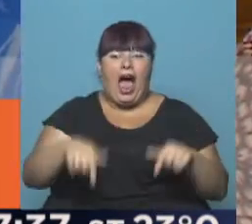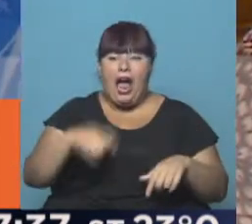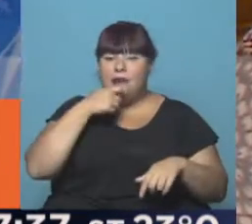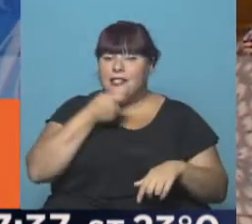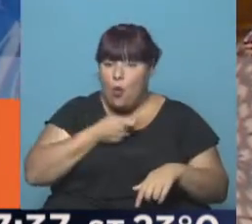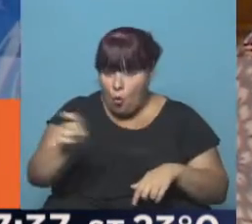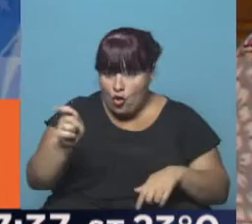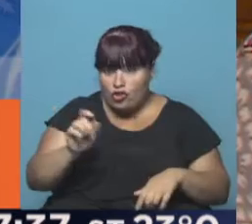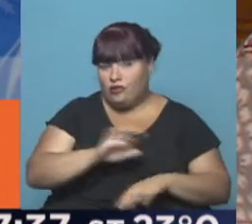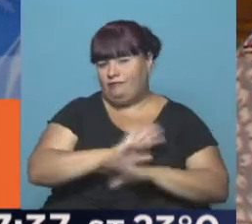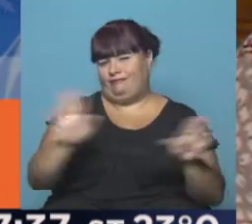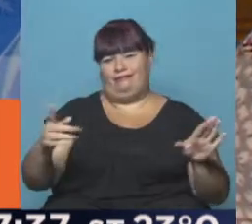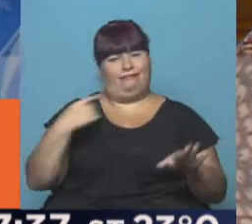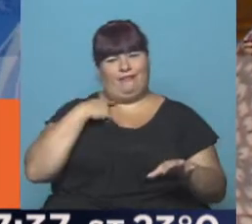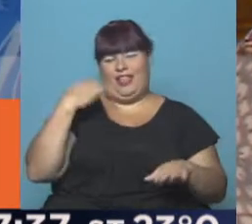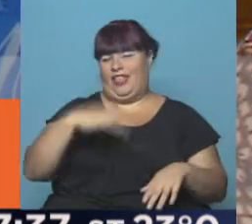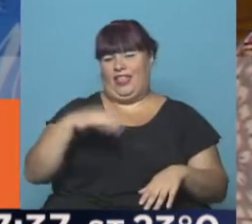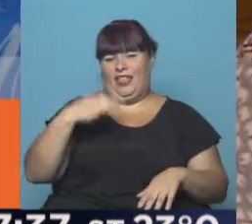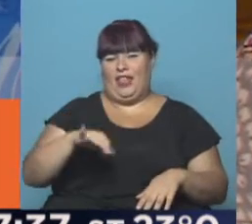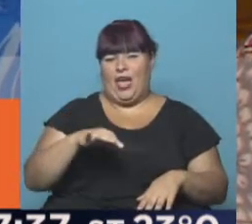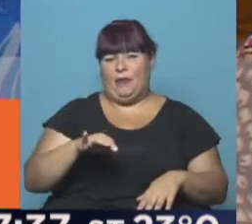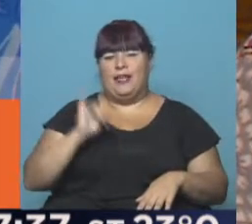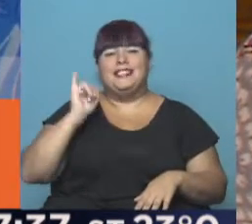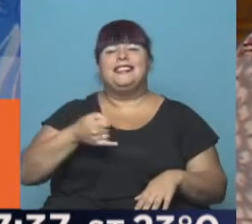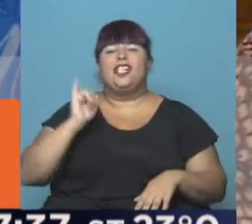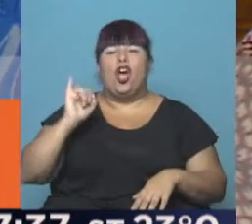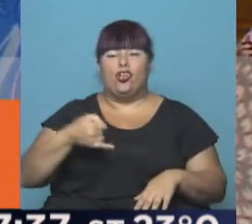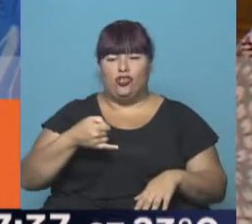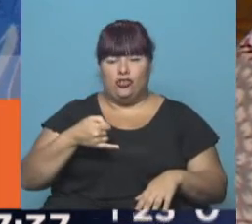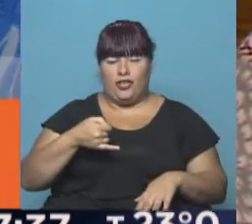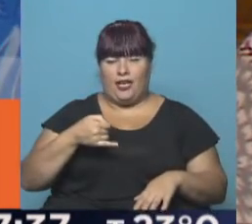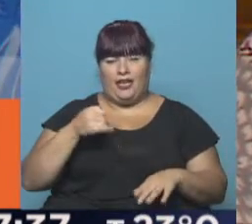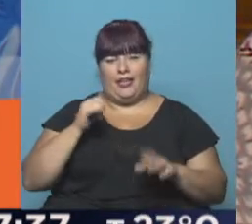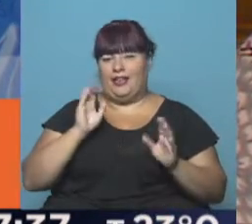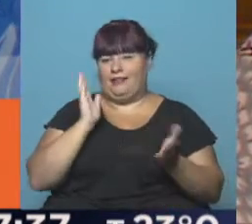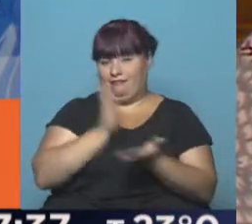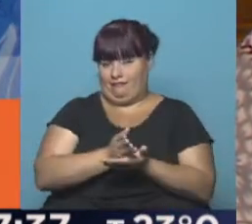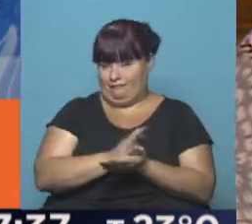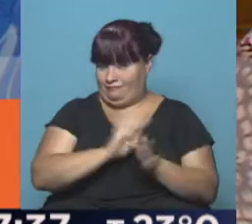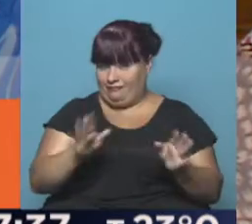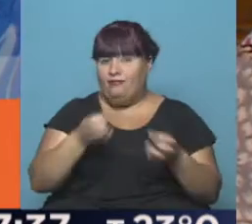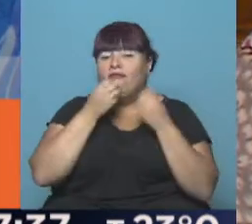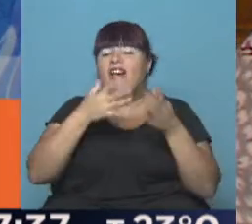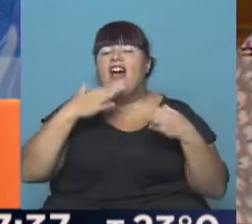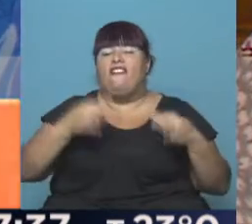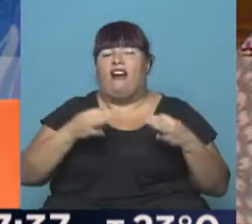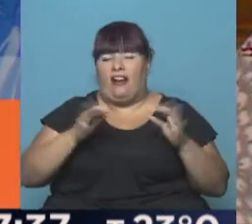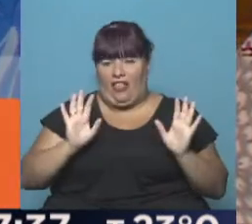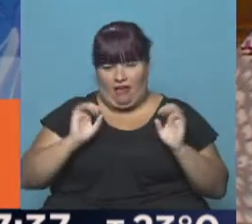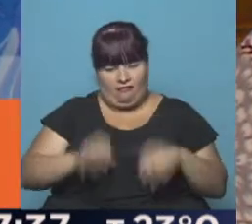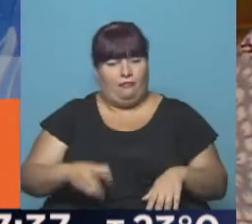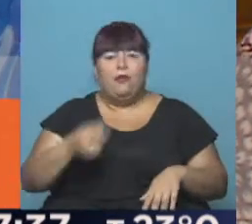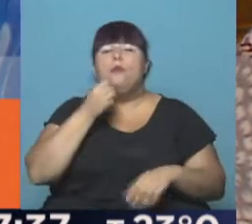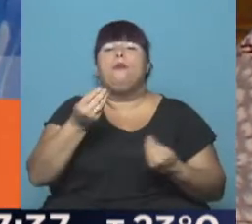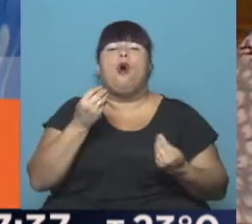llega a juicio ya va a tener que o sí, aflojar y confesar la verdad. ¿Y por qué